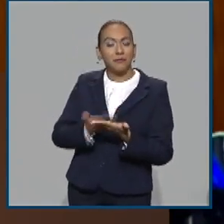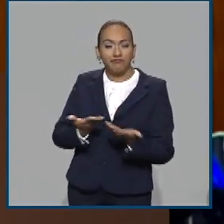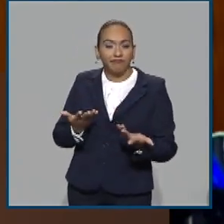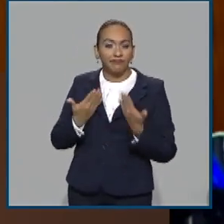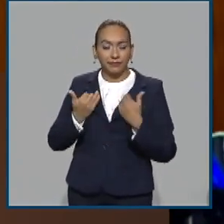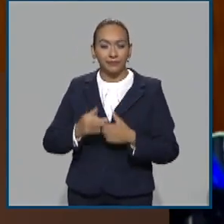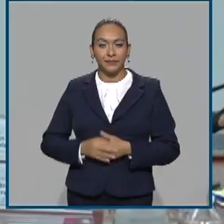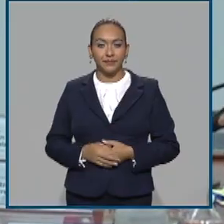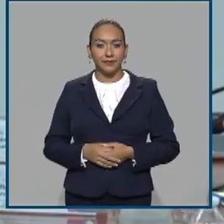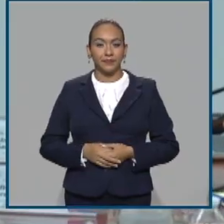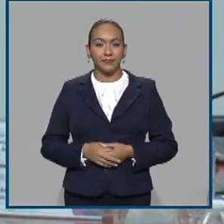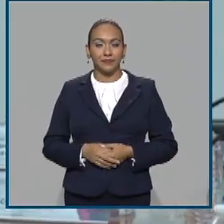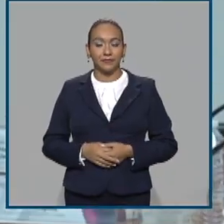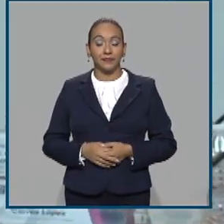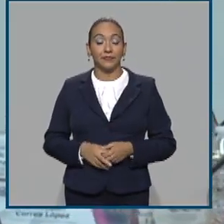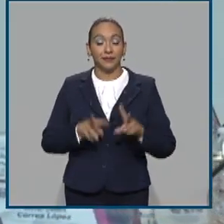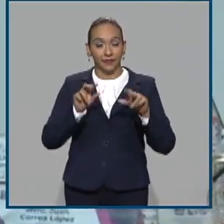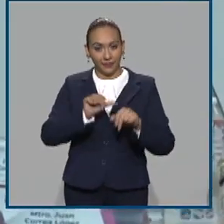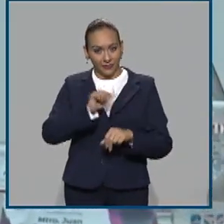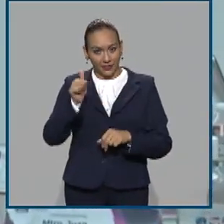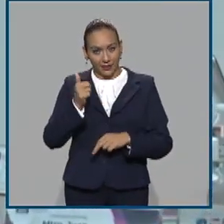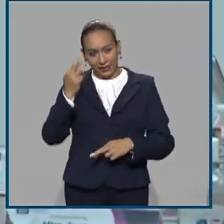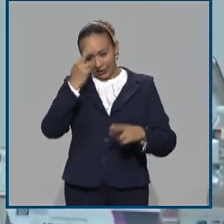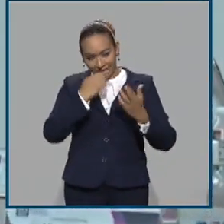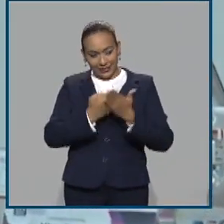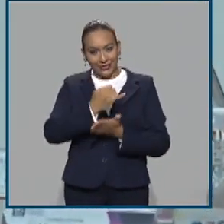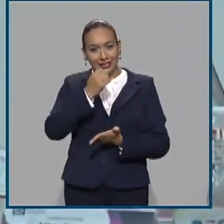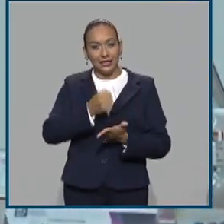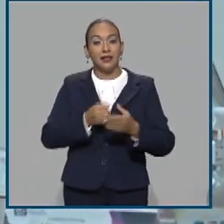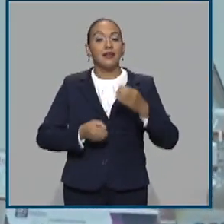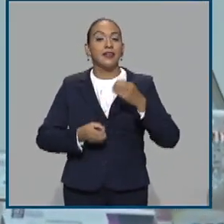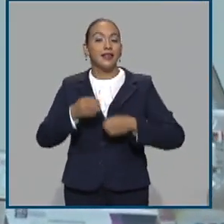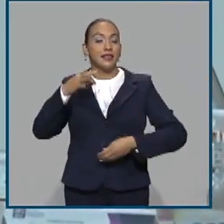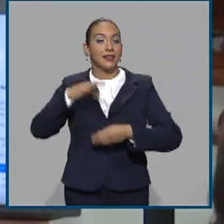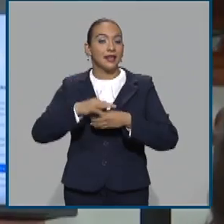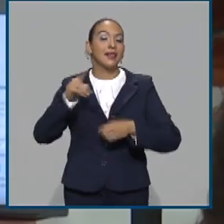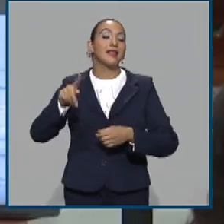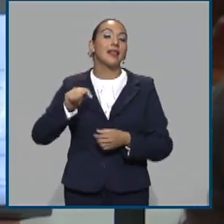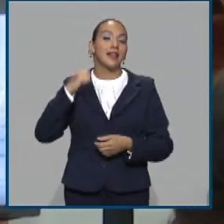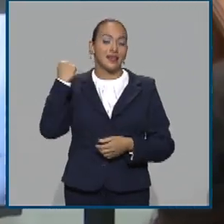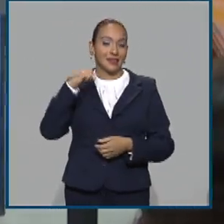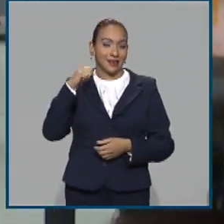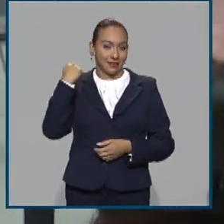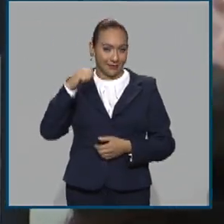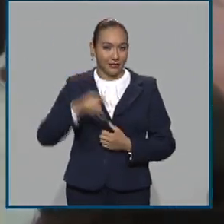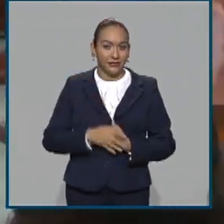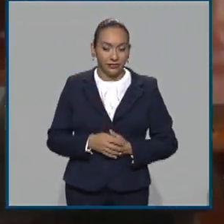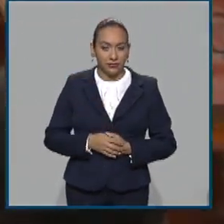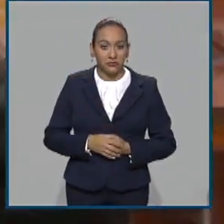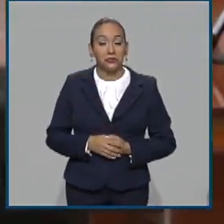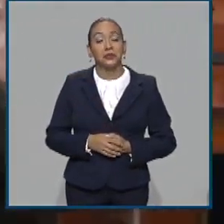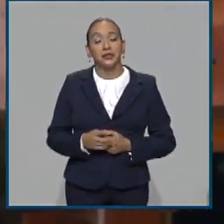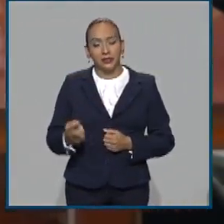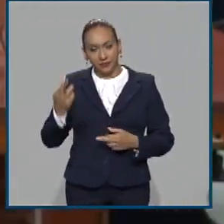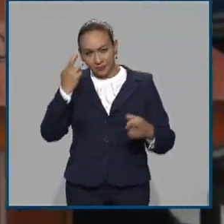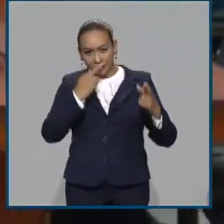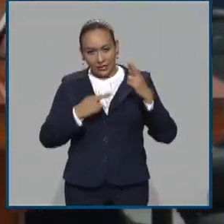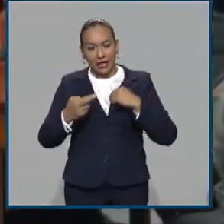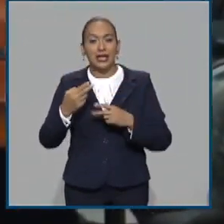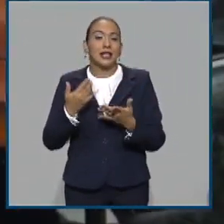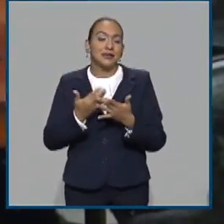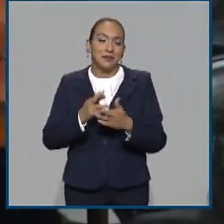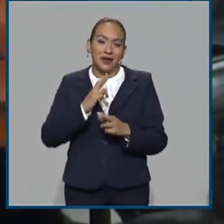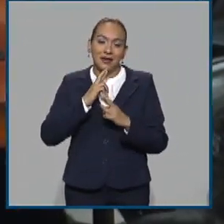expuestos. En otro asunto, confirmó la sentencia del Tribunal Electoral de Tabasco que declaró procedente las medidas